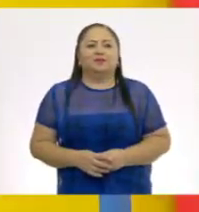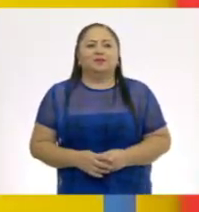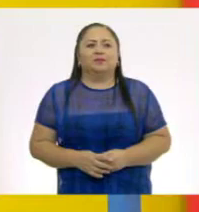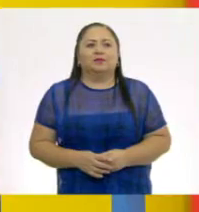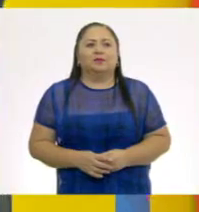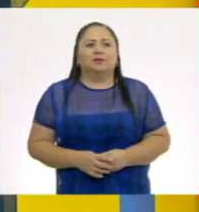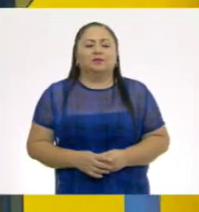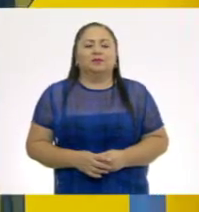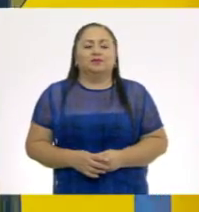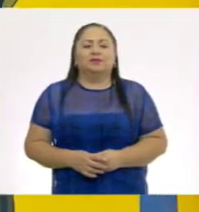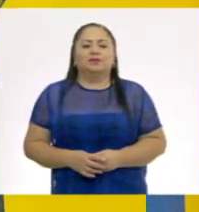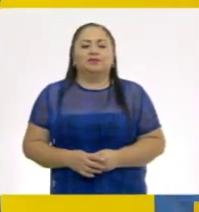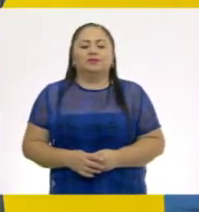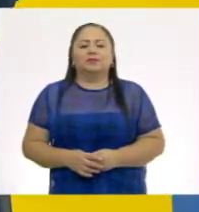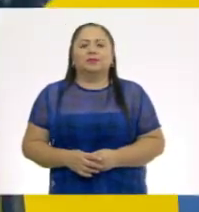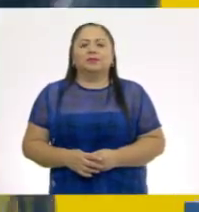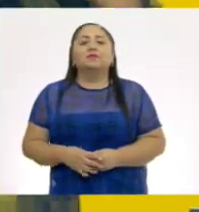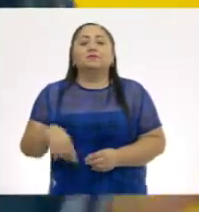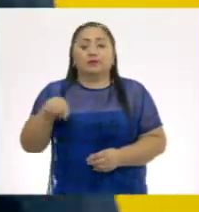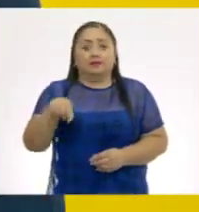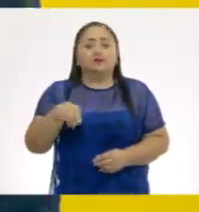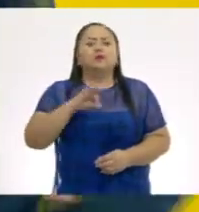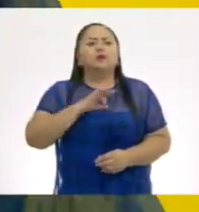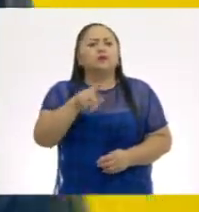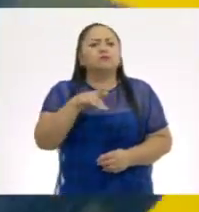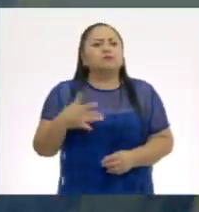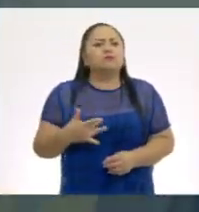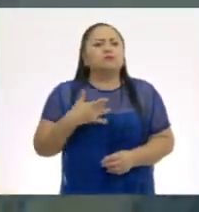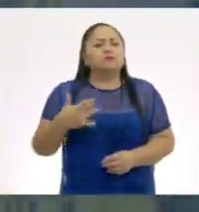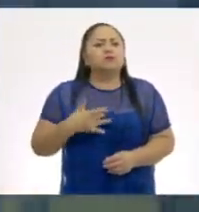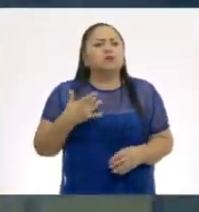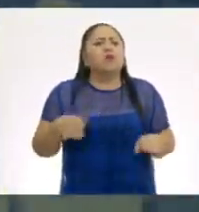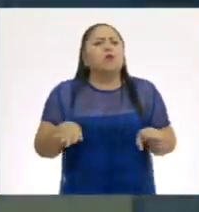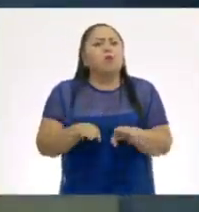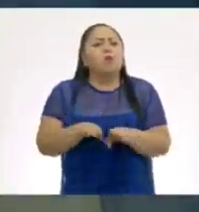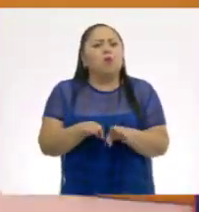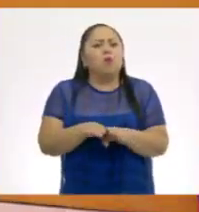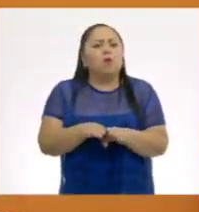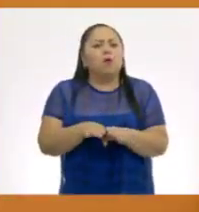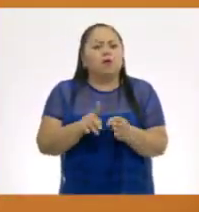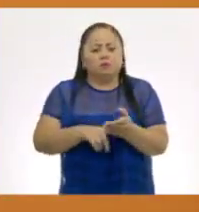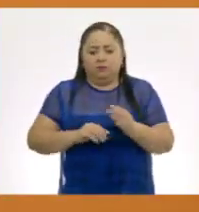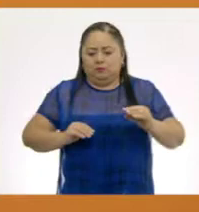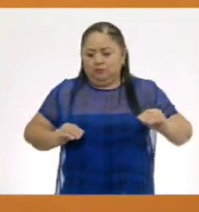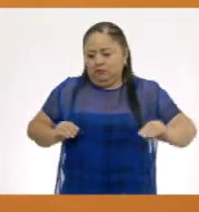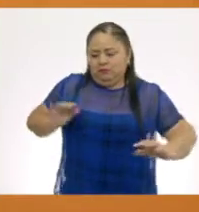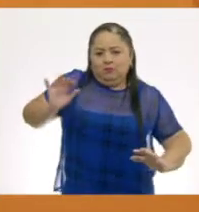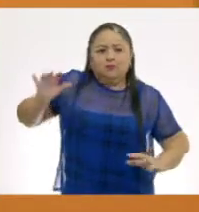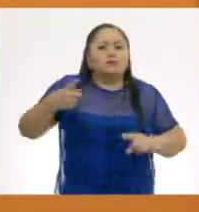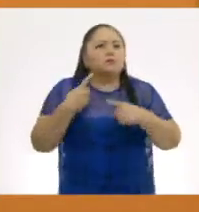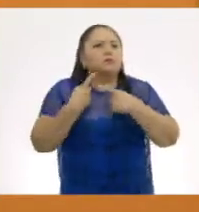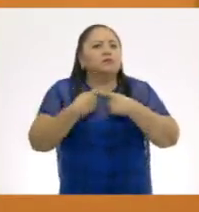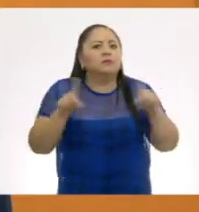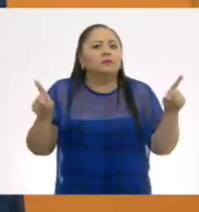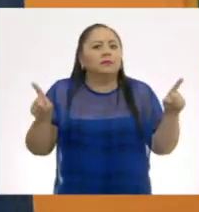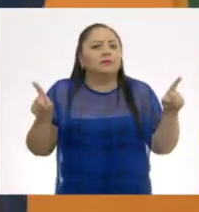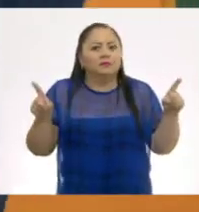Y aquí podemos sentir cómo son unos movimientos diferentes a los que